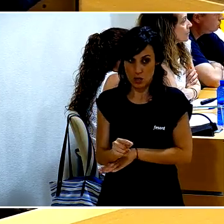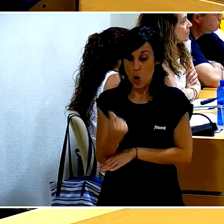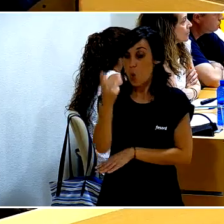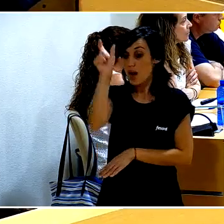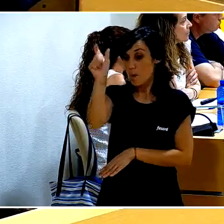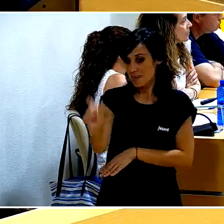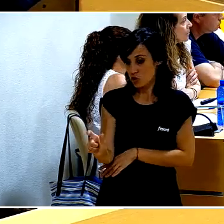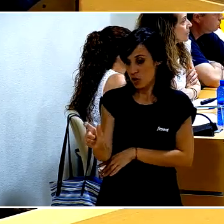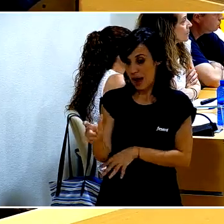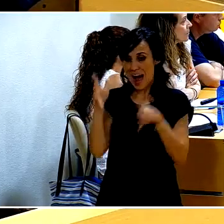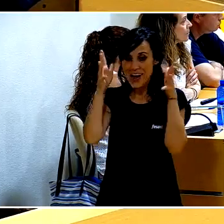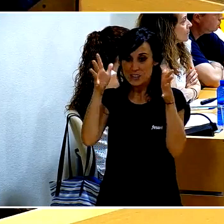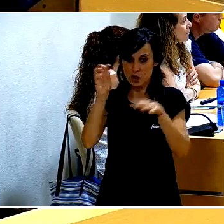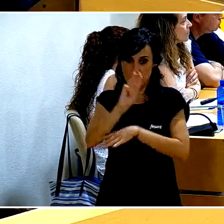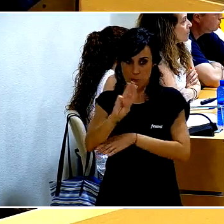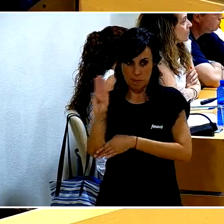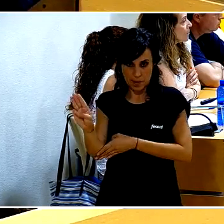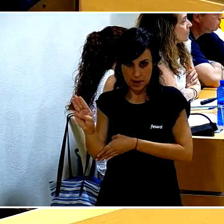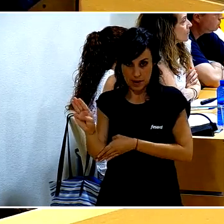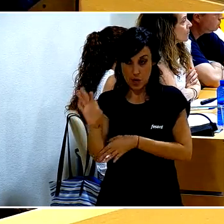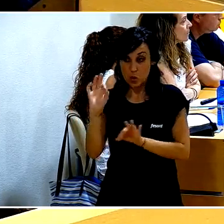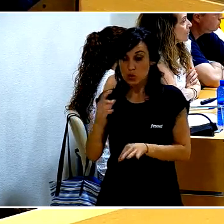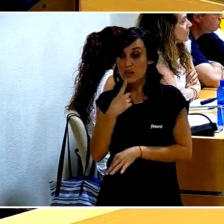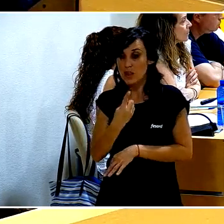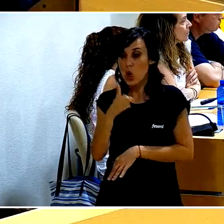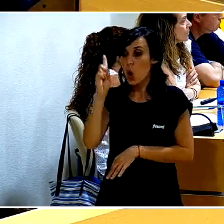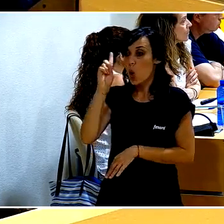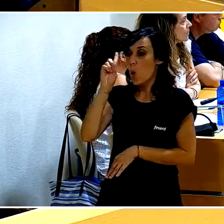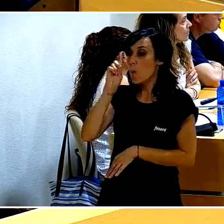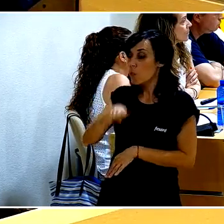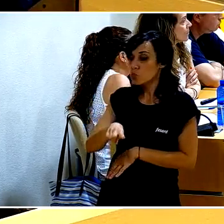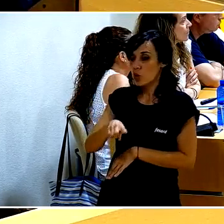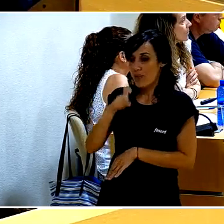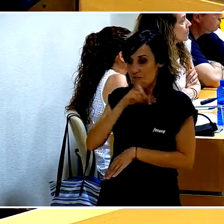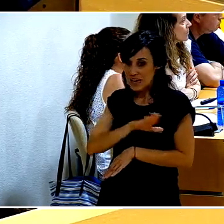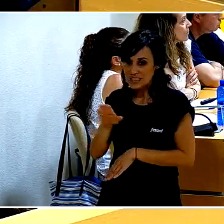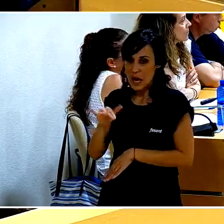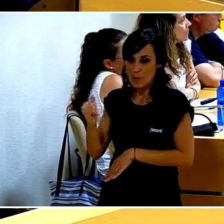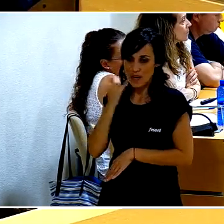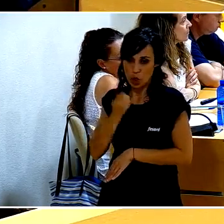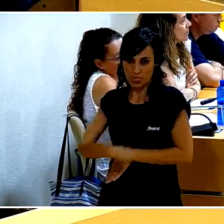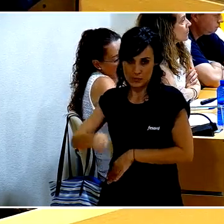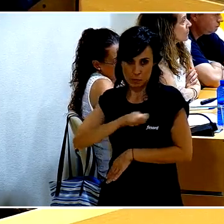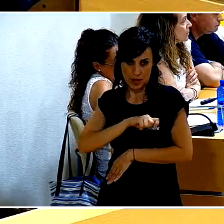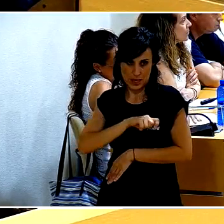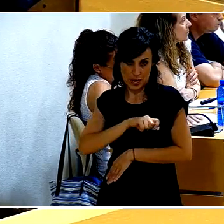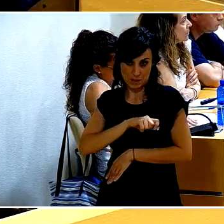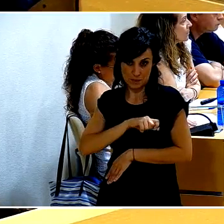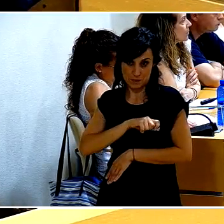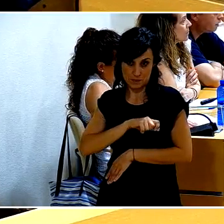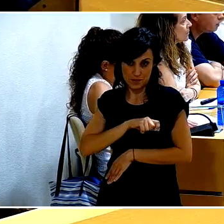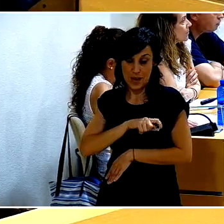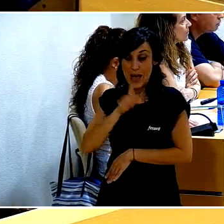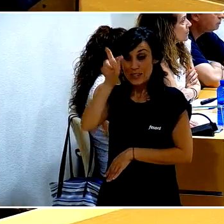a una persona, a un asesor del Partido Popular, que le dijo puto facha y maricón de España. Esta persona, condenada